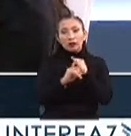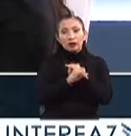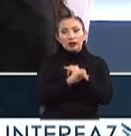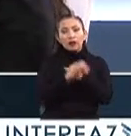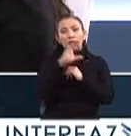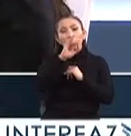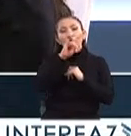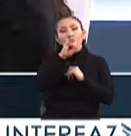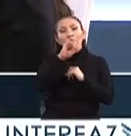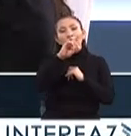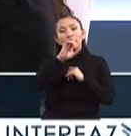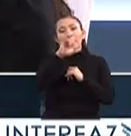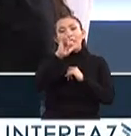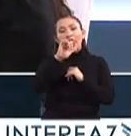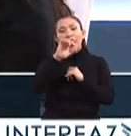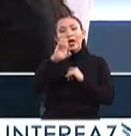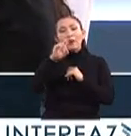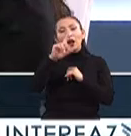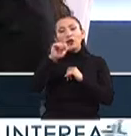inscribirnos a